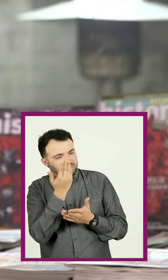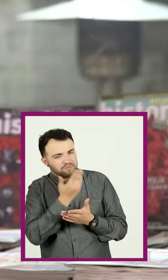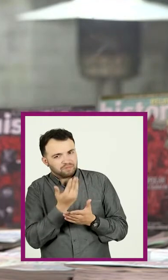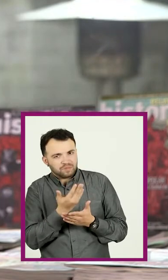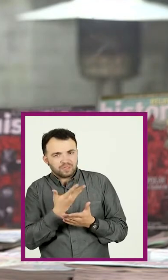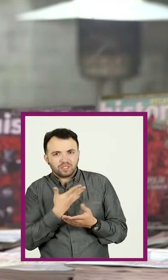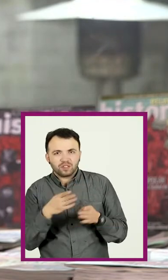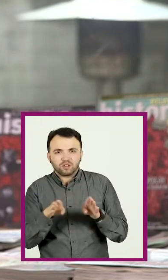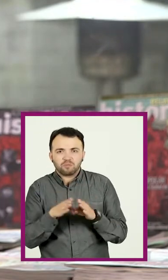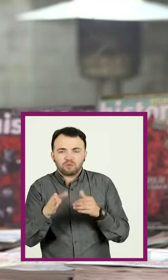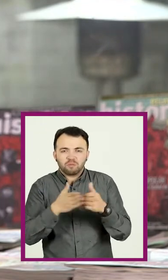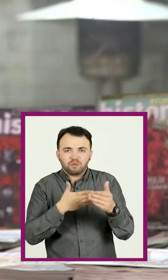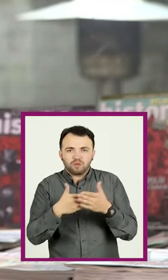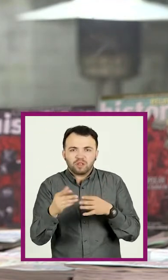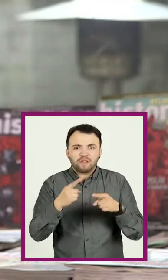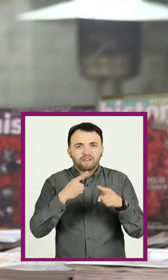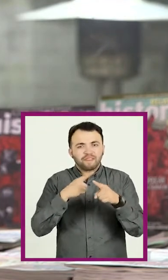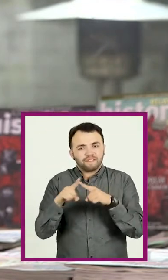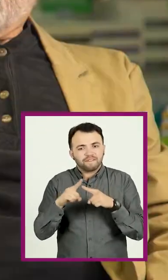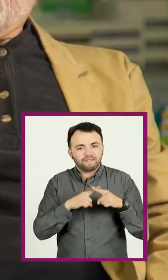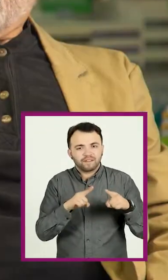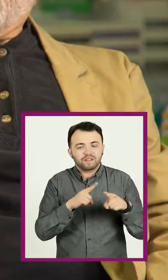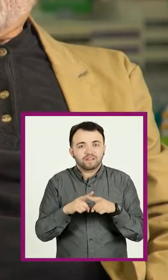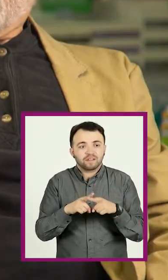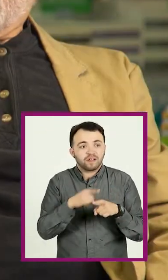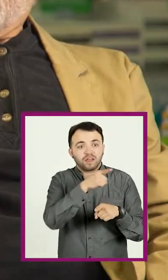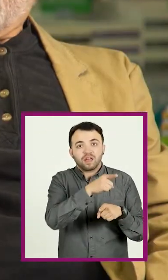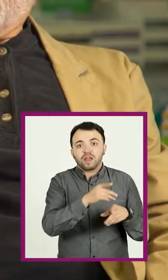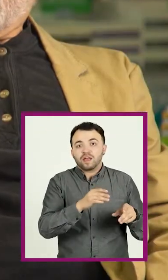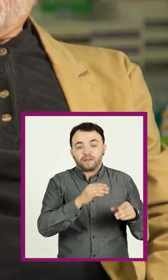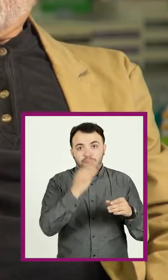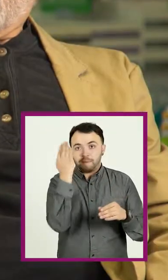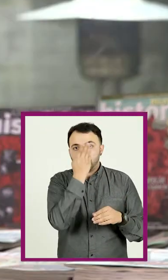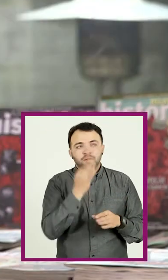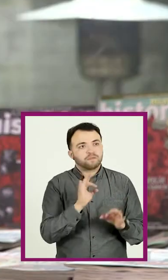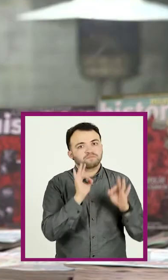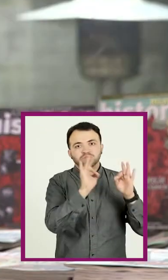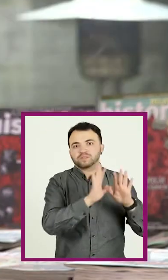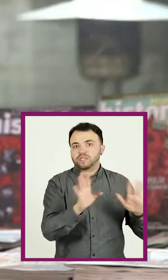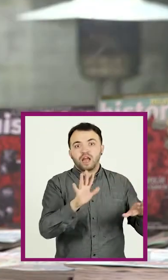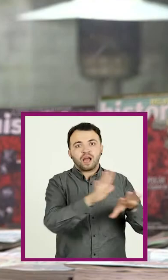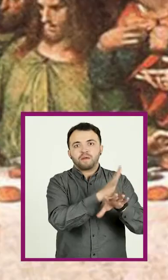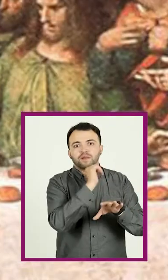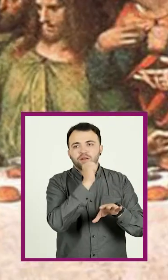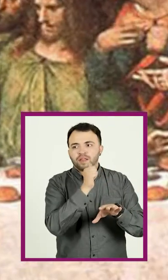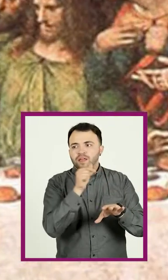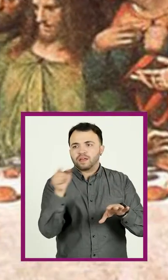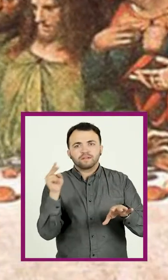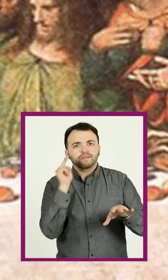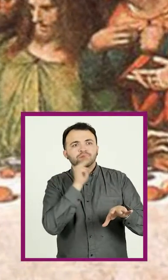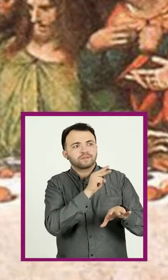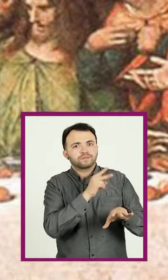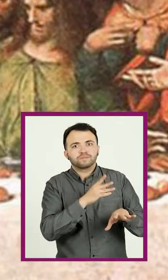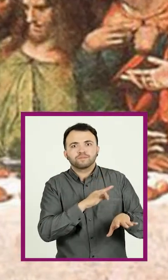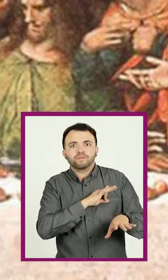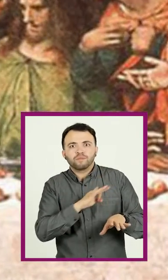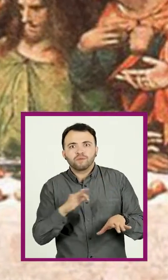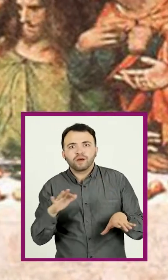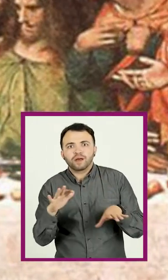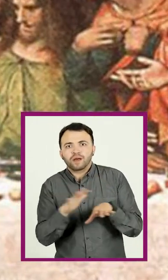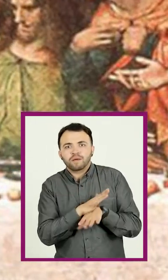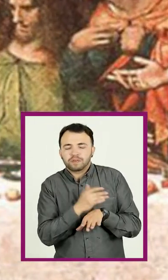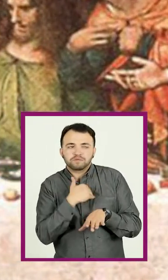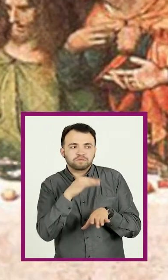Entonces, entonces como que lo que Nietzsche observa es que en Jesús hay un ensayo como de